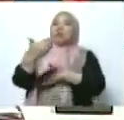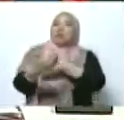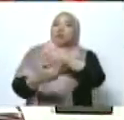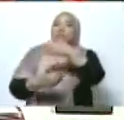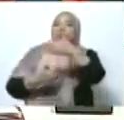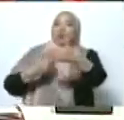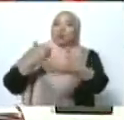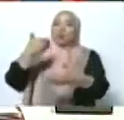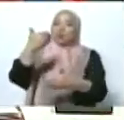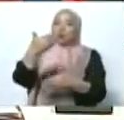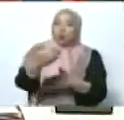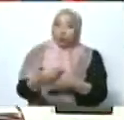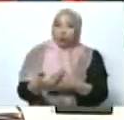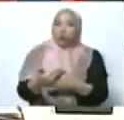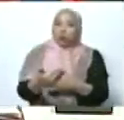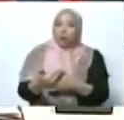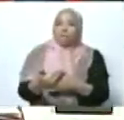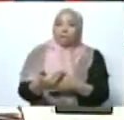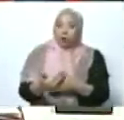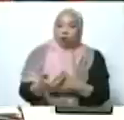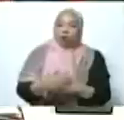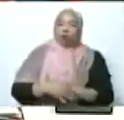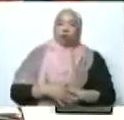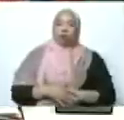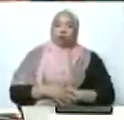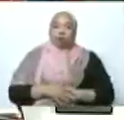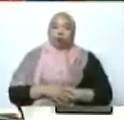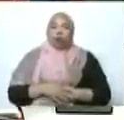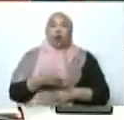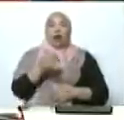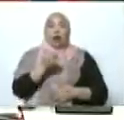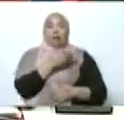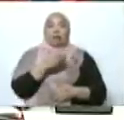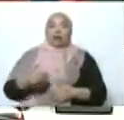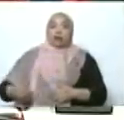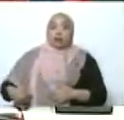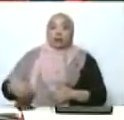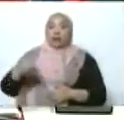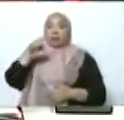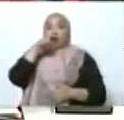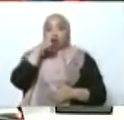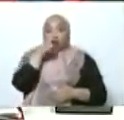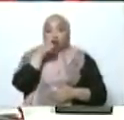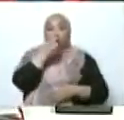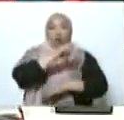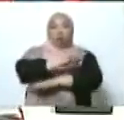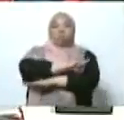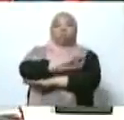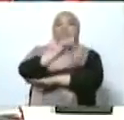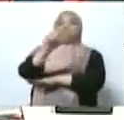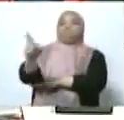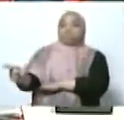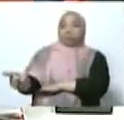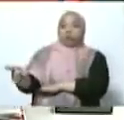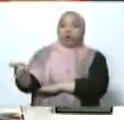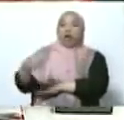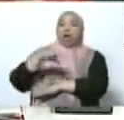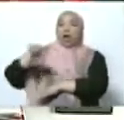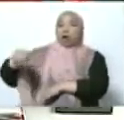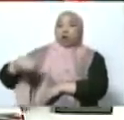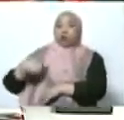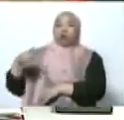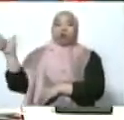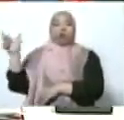organización. El presidente dio algunas instrucciones, el alto mando político reunido con él hizo las recomendaciones